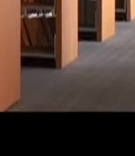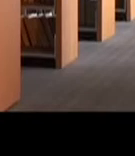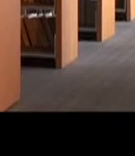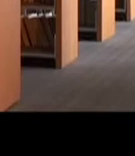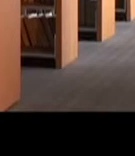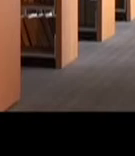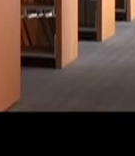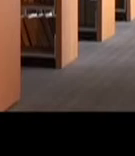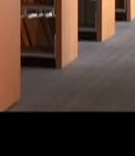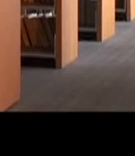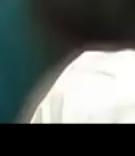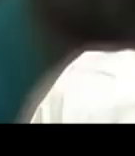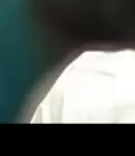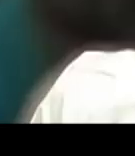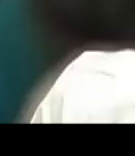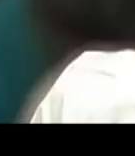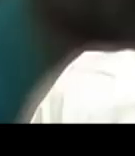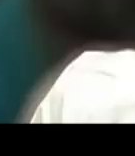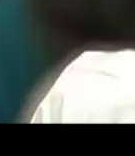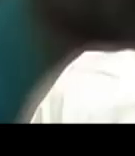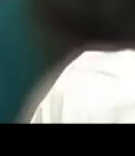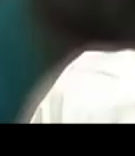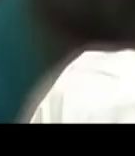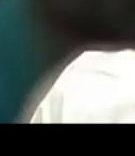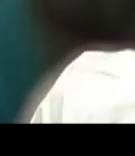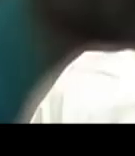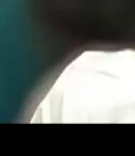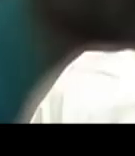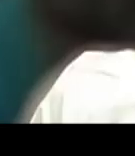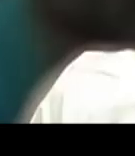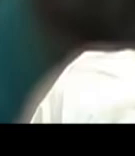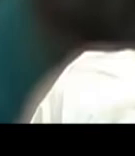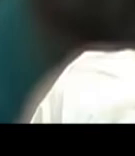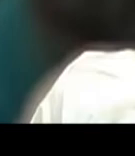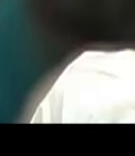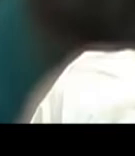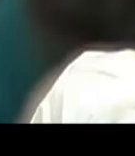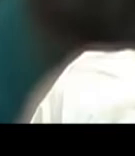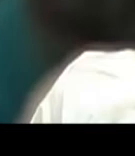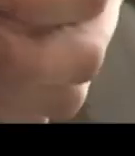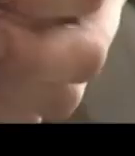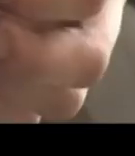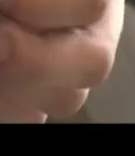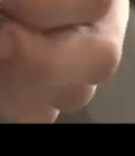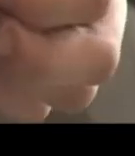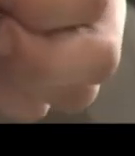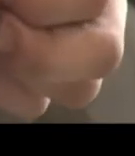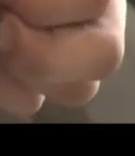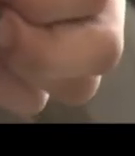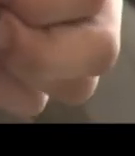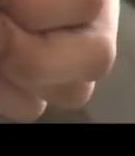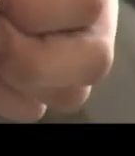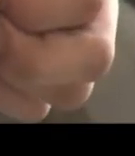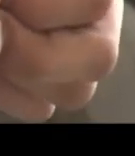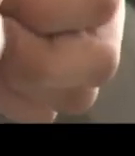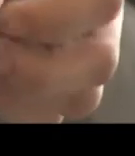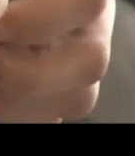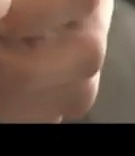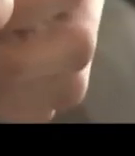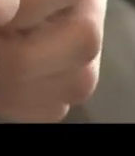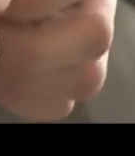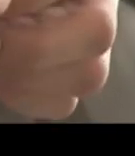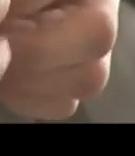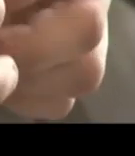decidan regresar de manera voluntaria. De acuerdo con la especialista, las estadísticas muestran que una buena parte de los